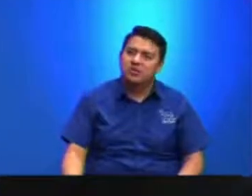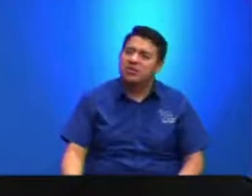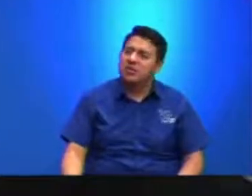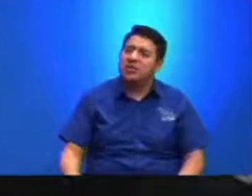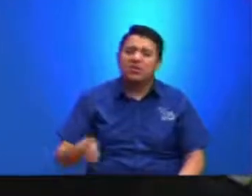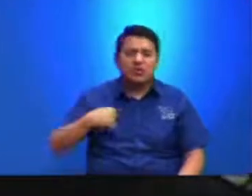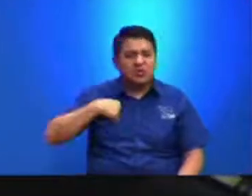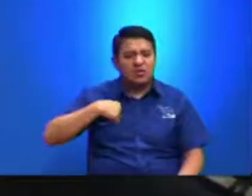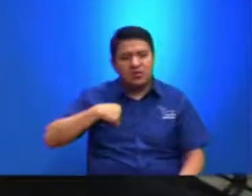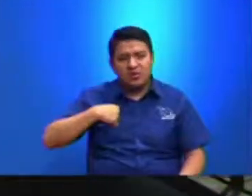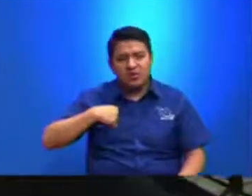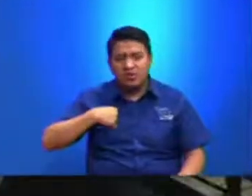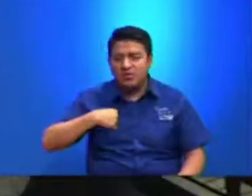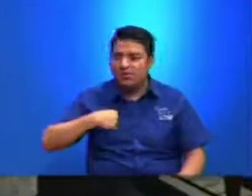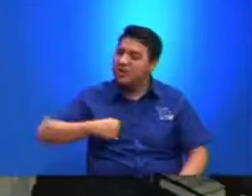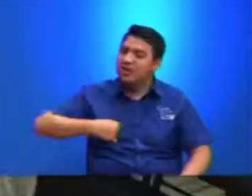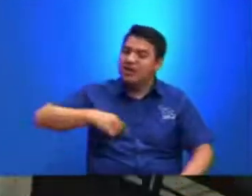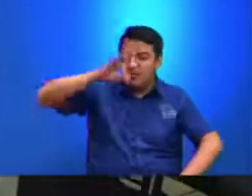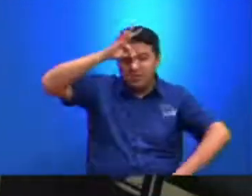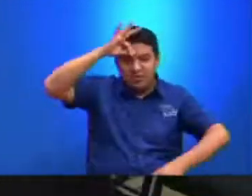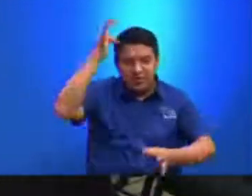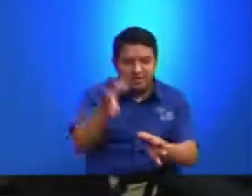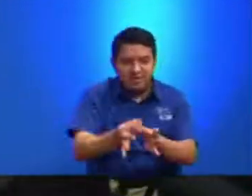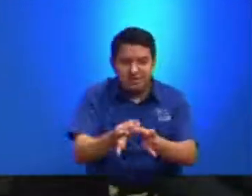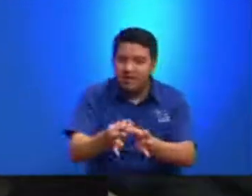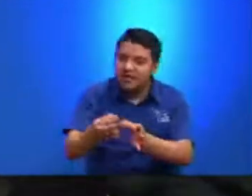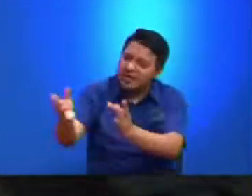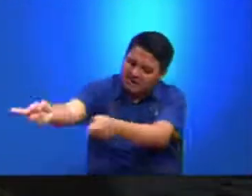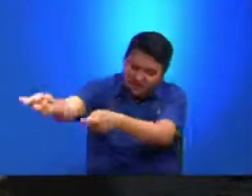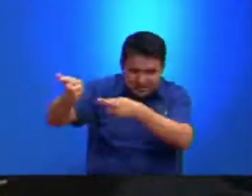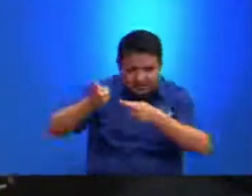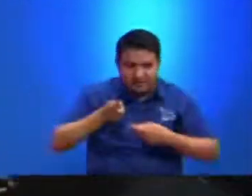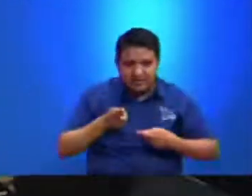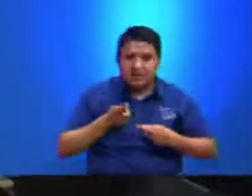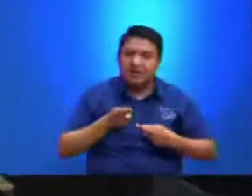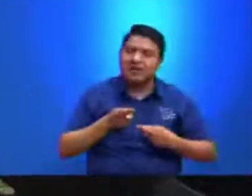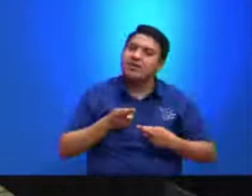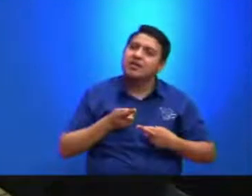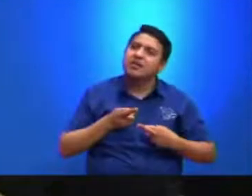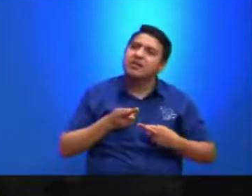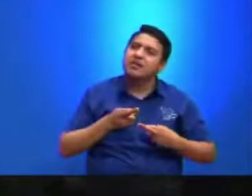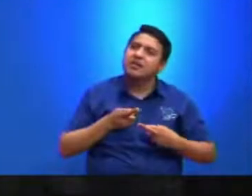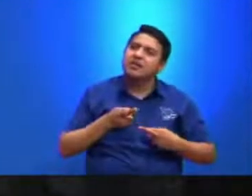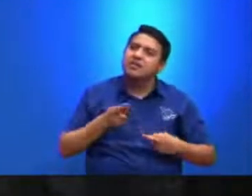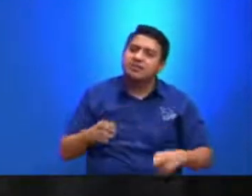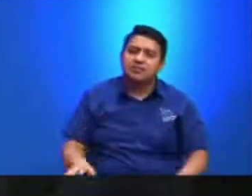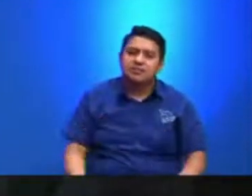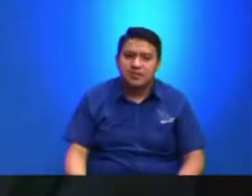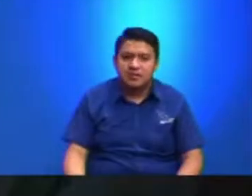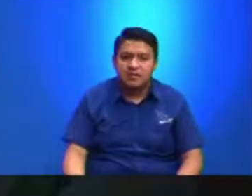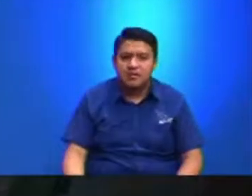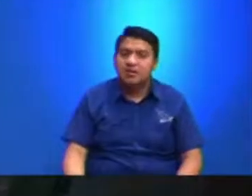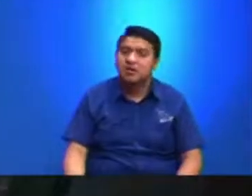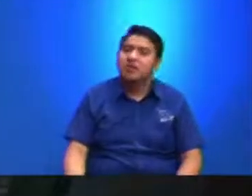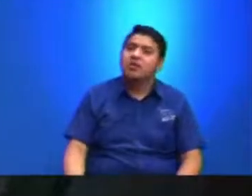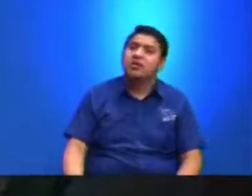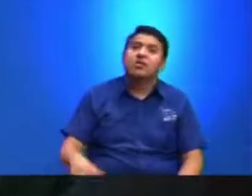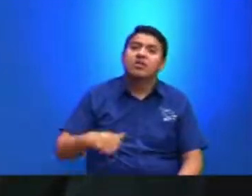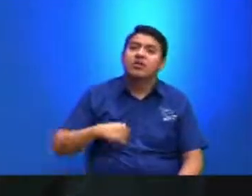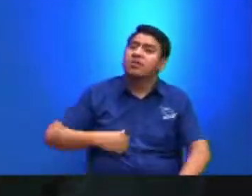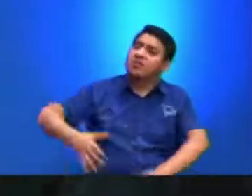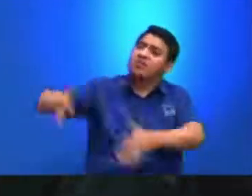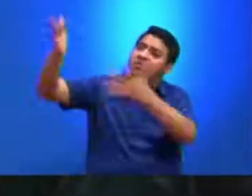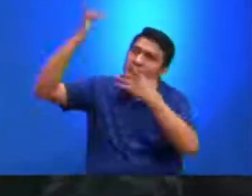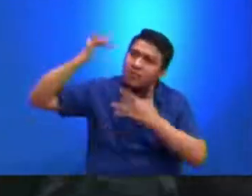Tomamos por la fe la autoridad. Y anama para Dios que tuviera misericordia.